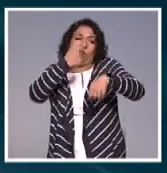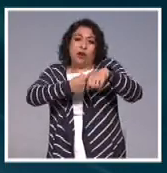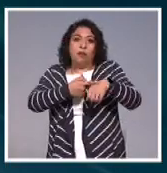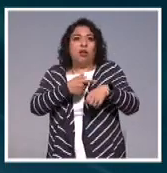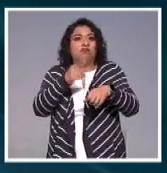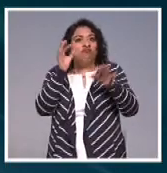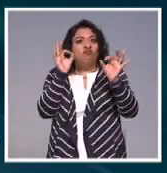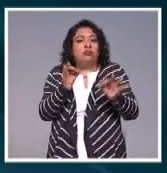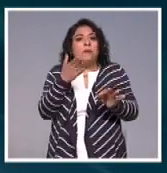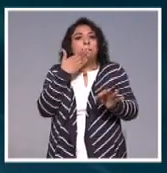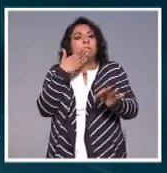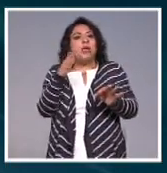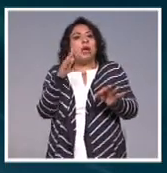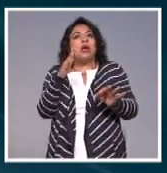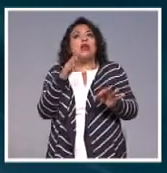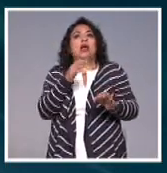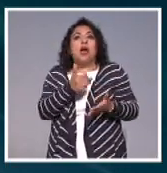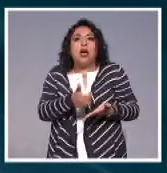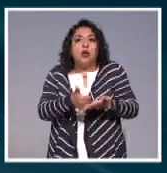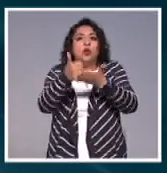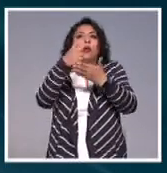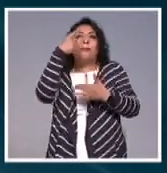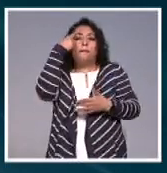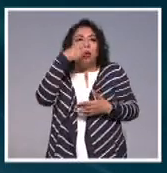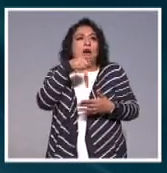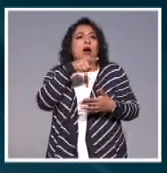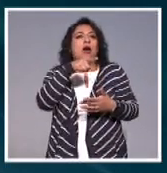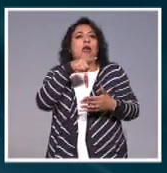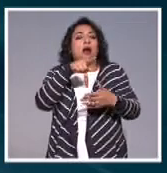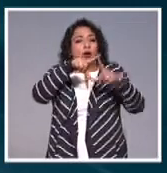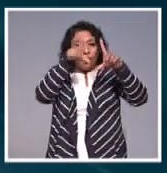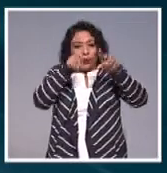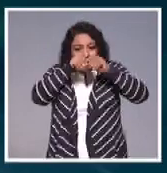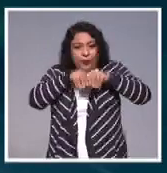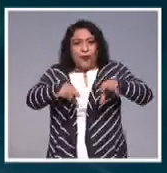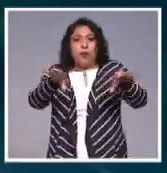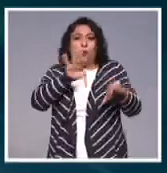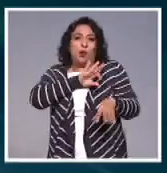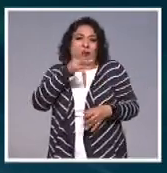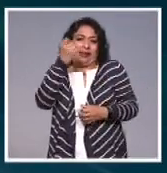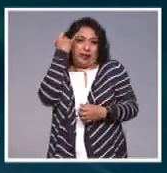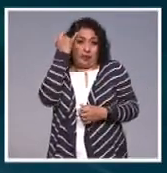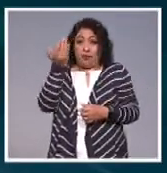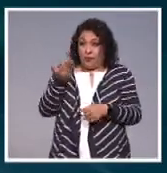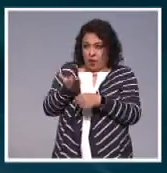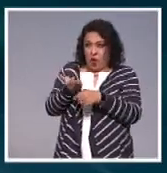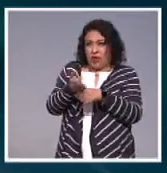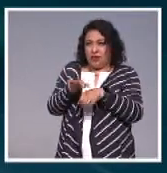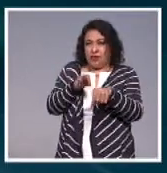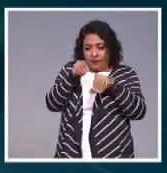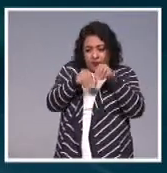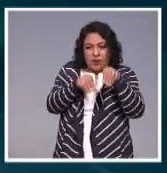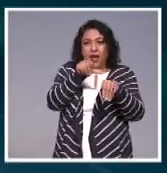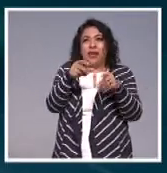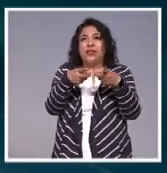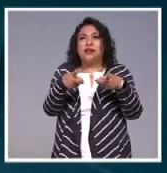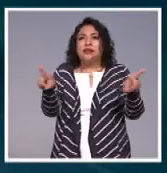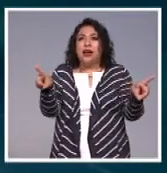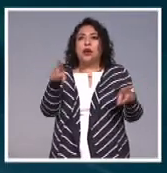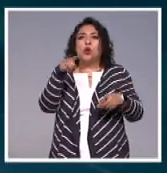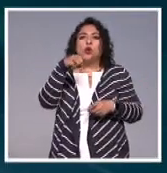mucho más asertivos y que puedan llegar a cada rincón del país, ¿no? Trabajan actualmente en el desarrollo de